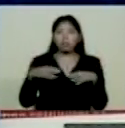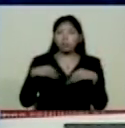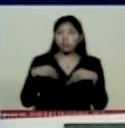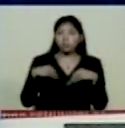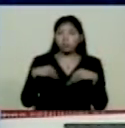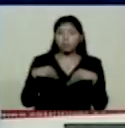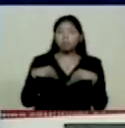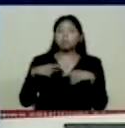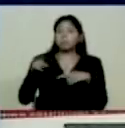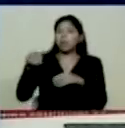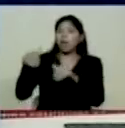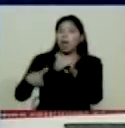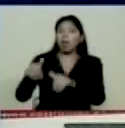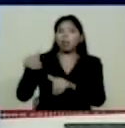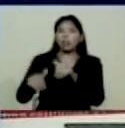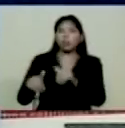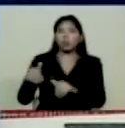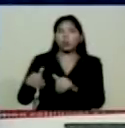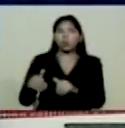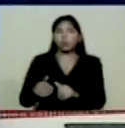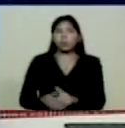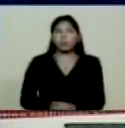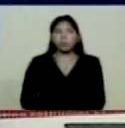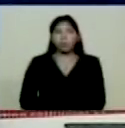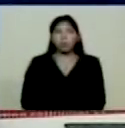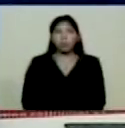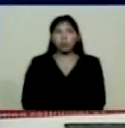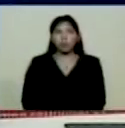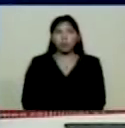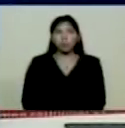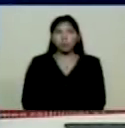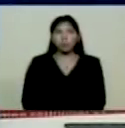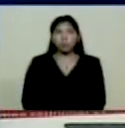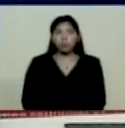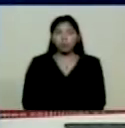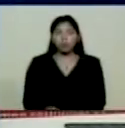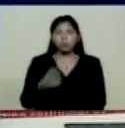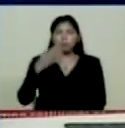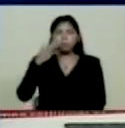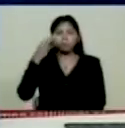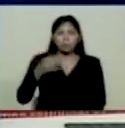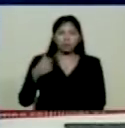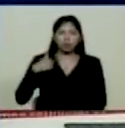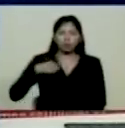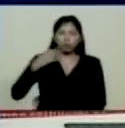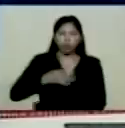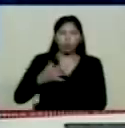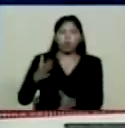unas elecciones cuando está, tiene algún tipo de certeza de que va a resultar triunfadora.